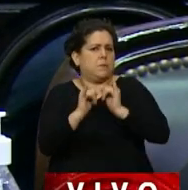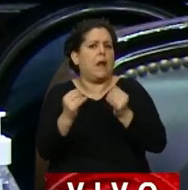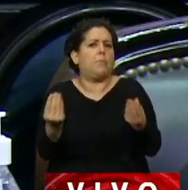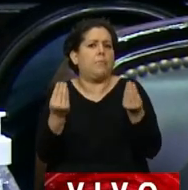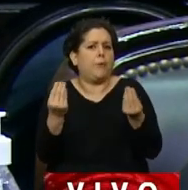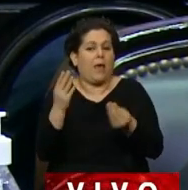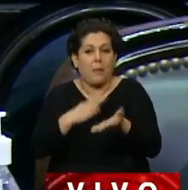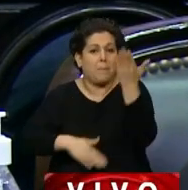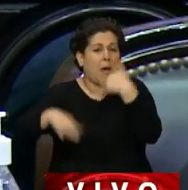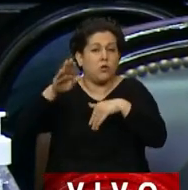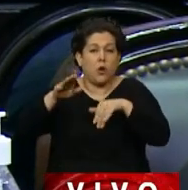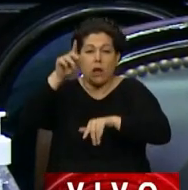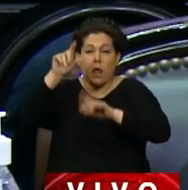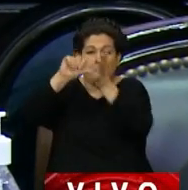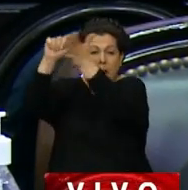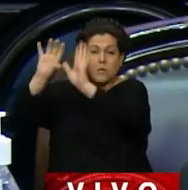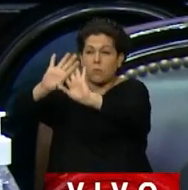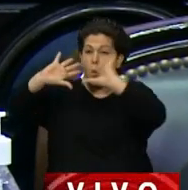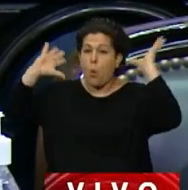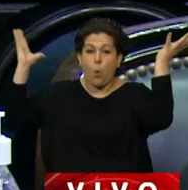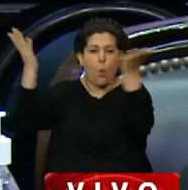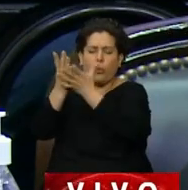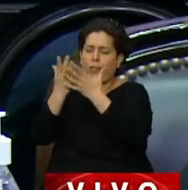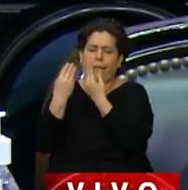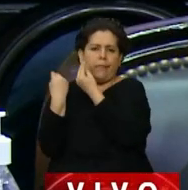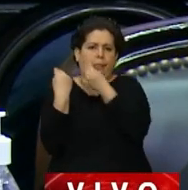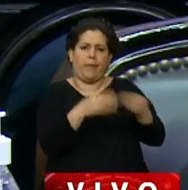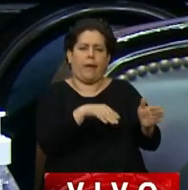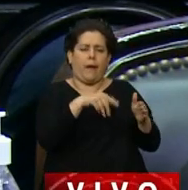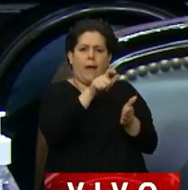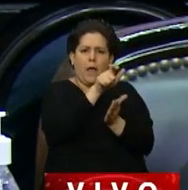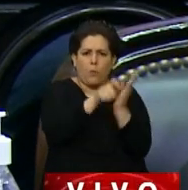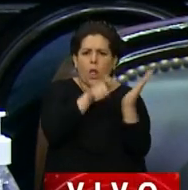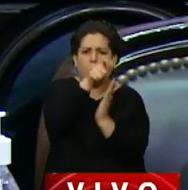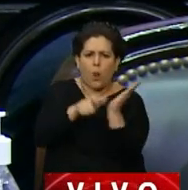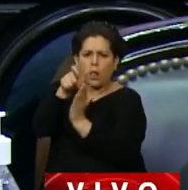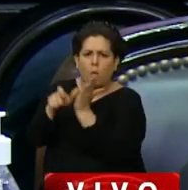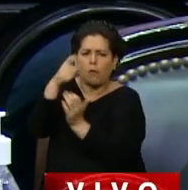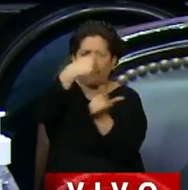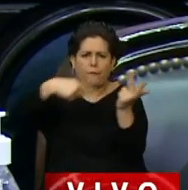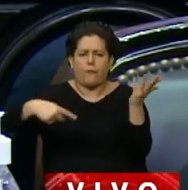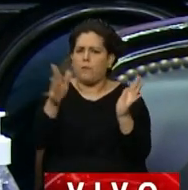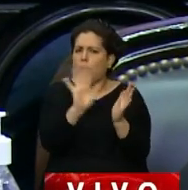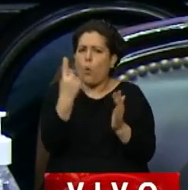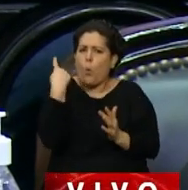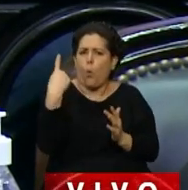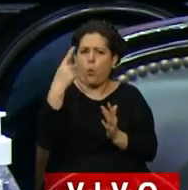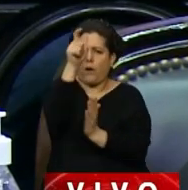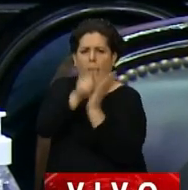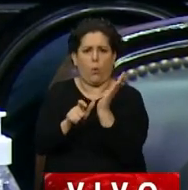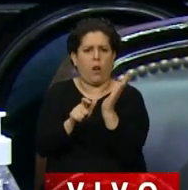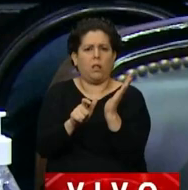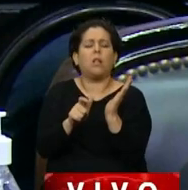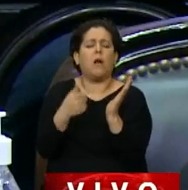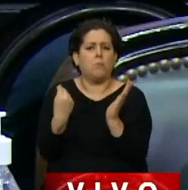enorme mayoría del mundo ya abandonó este sistema. El sistema que nosotros hoy estamos